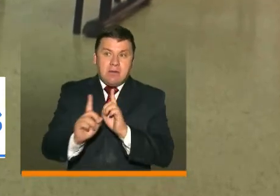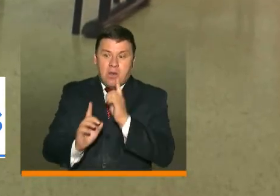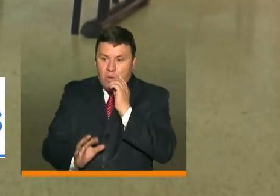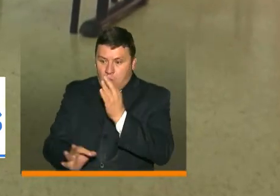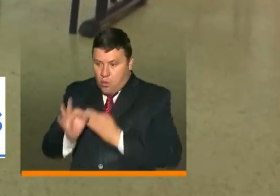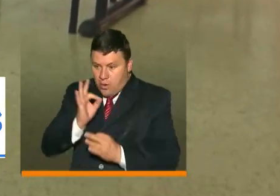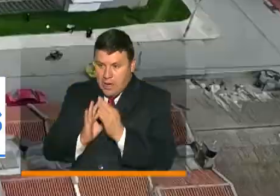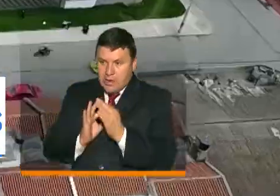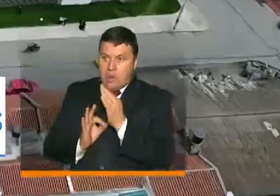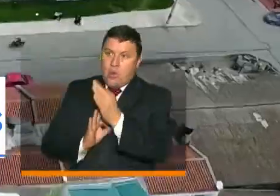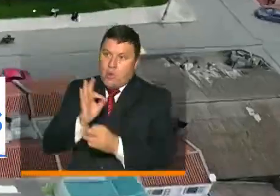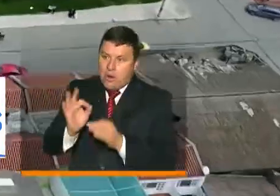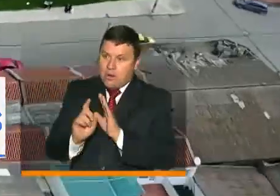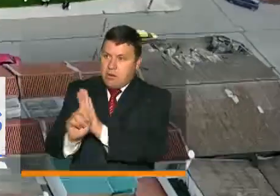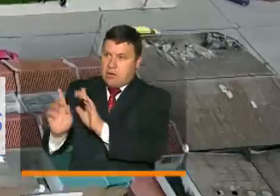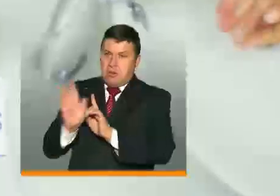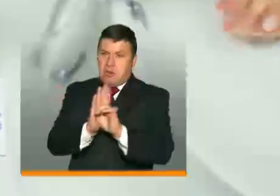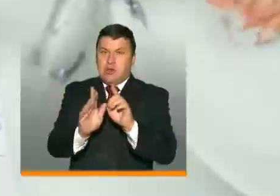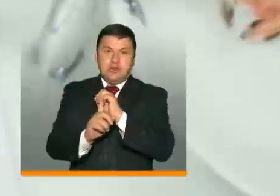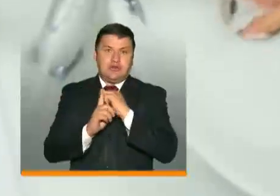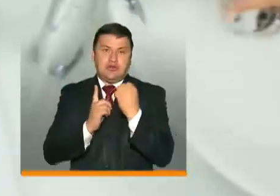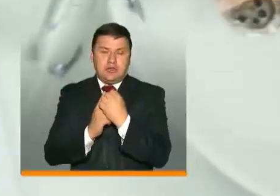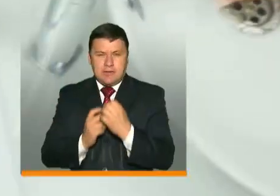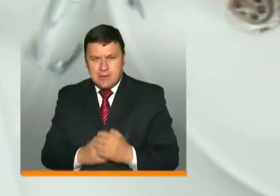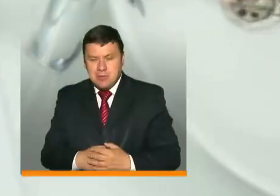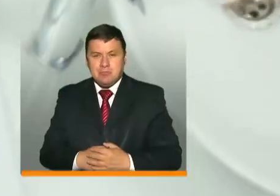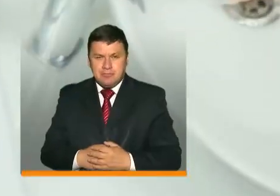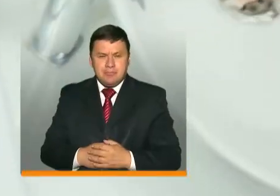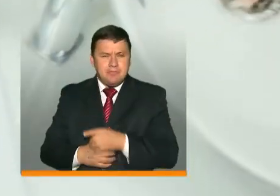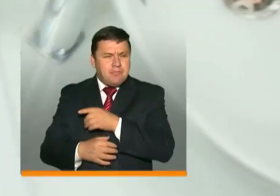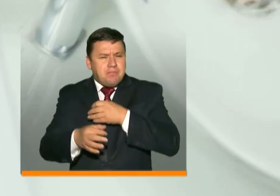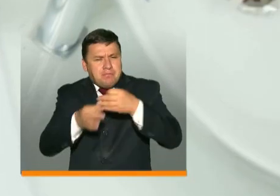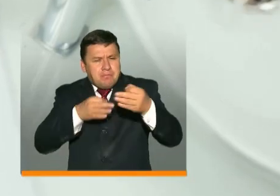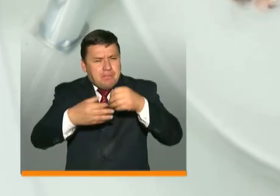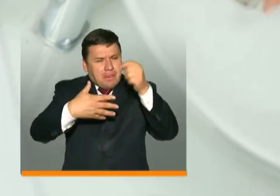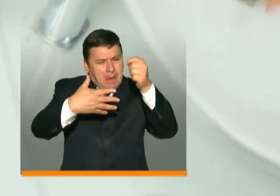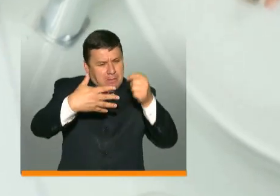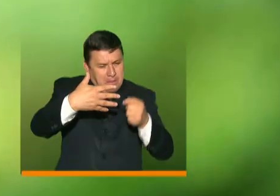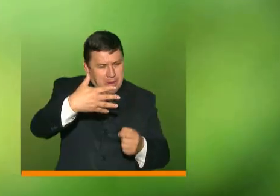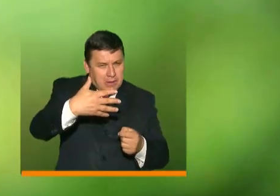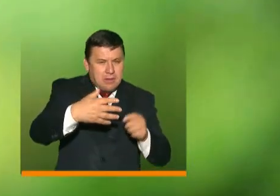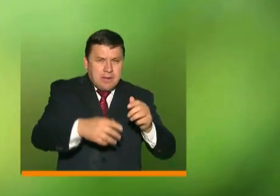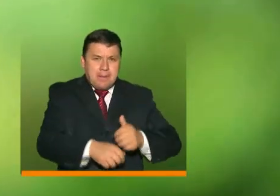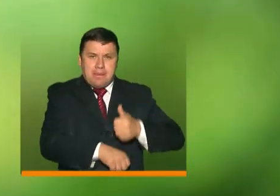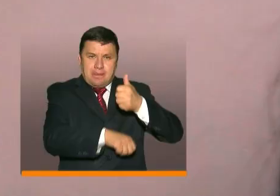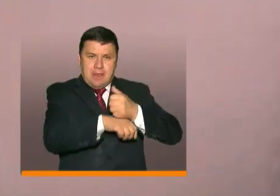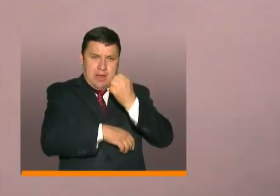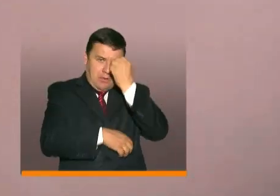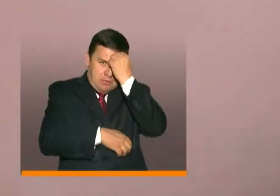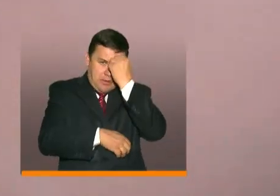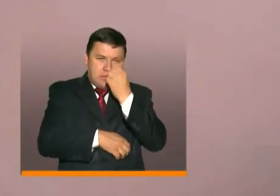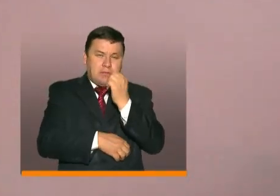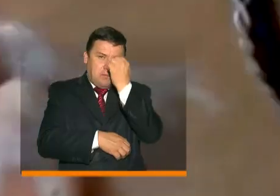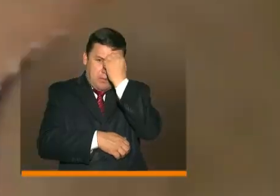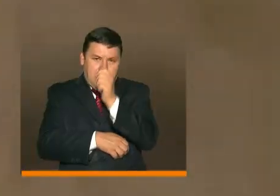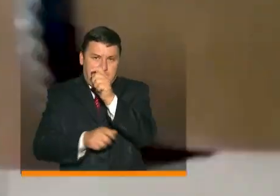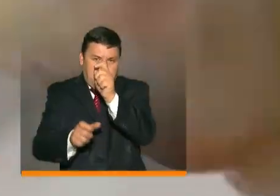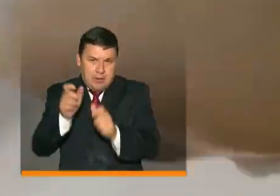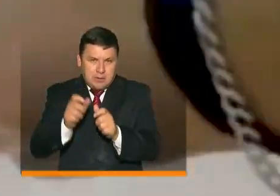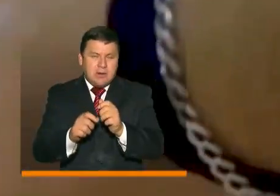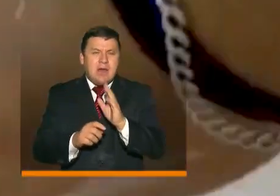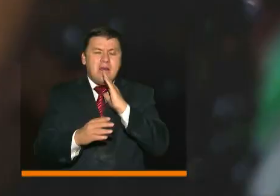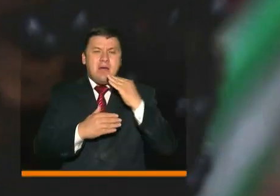y la distancia social. Los lineamientos explican las medidas de protección para los directivos docentes, maestros,